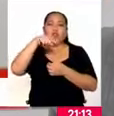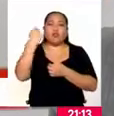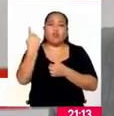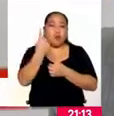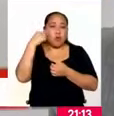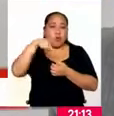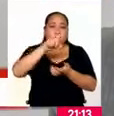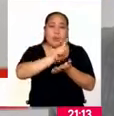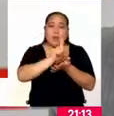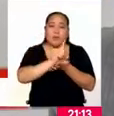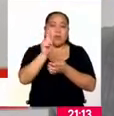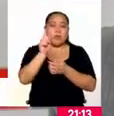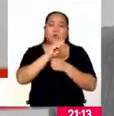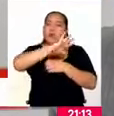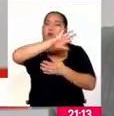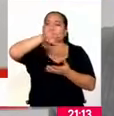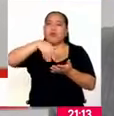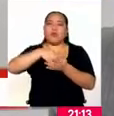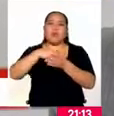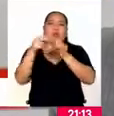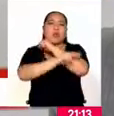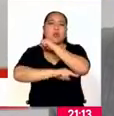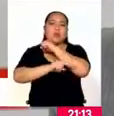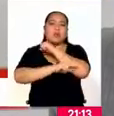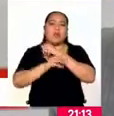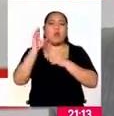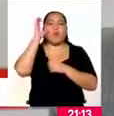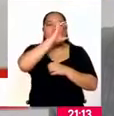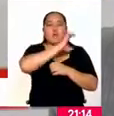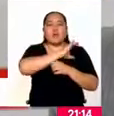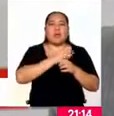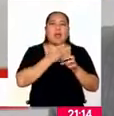sino a nivel nacional. Buscan víctimas.